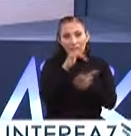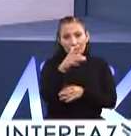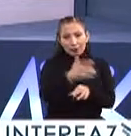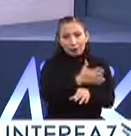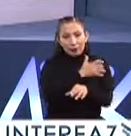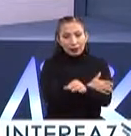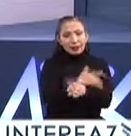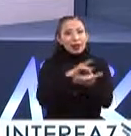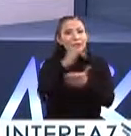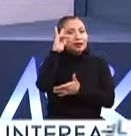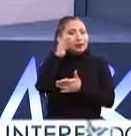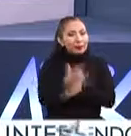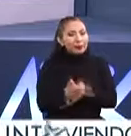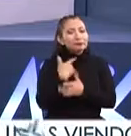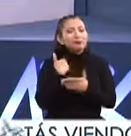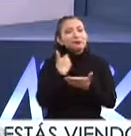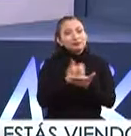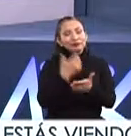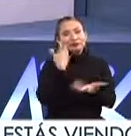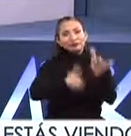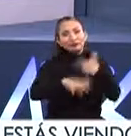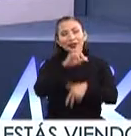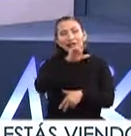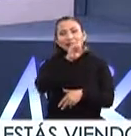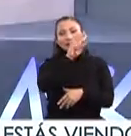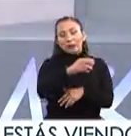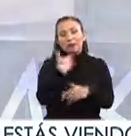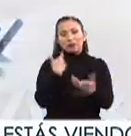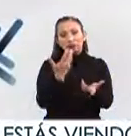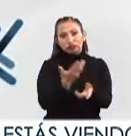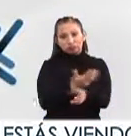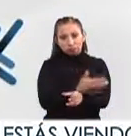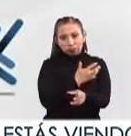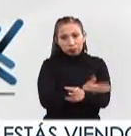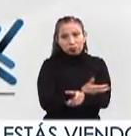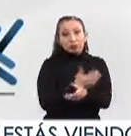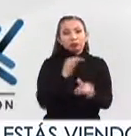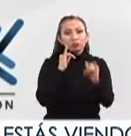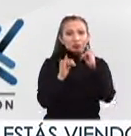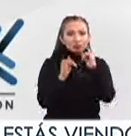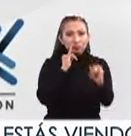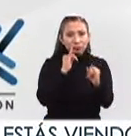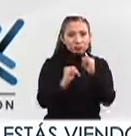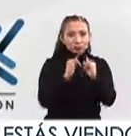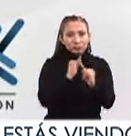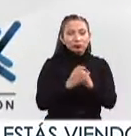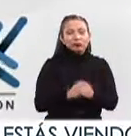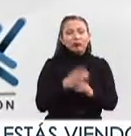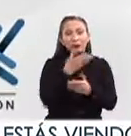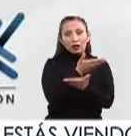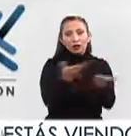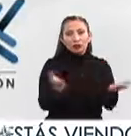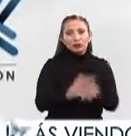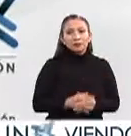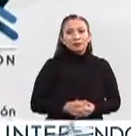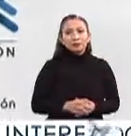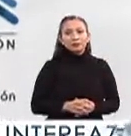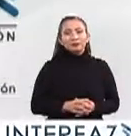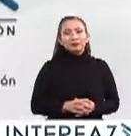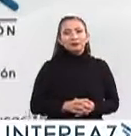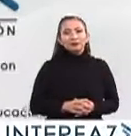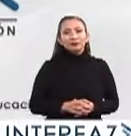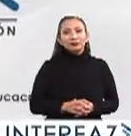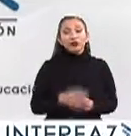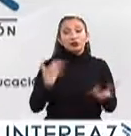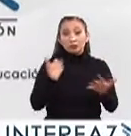por acompañarnos. Gracias a Griselda Yebra, quien se encuentra en Lengua de Señas Mexicana, por haber estado interpretando precisamente para todos ustedes. Así